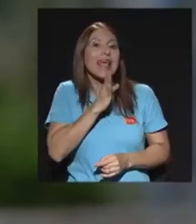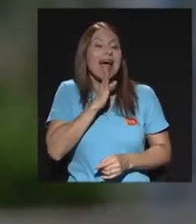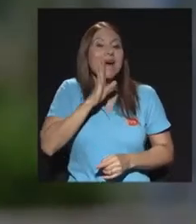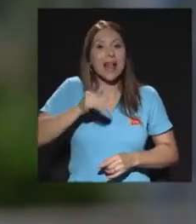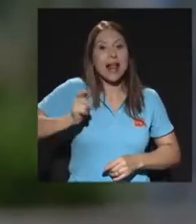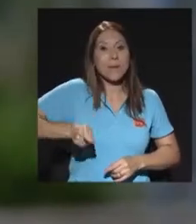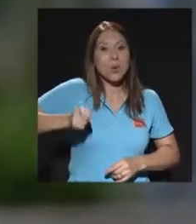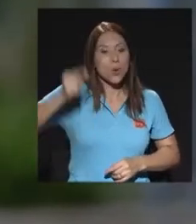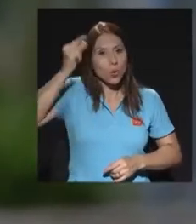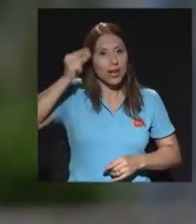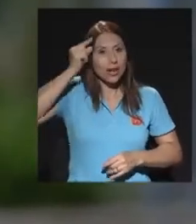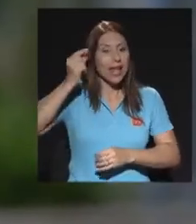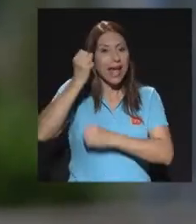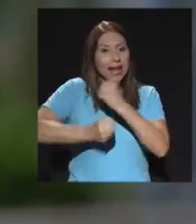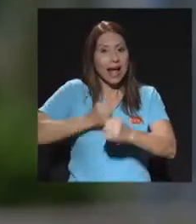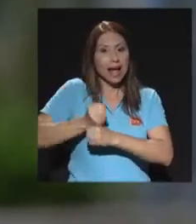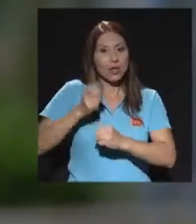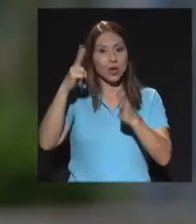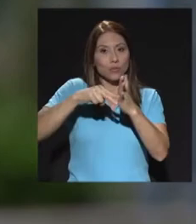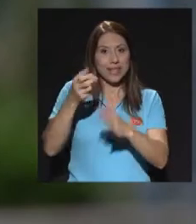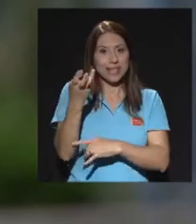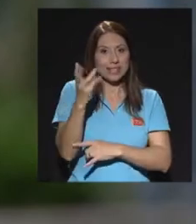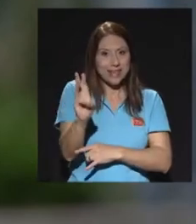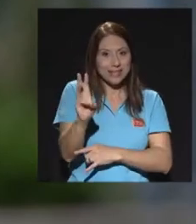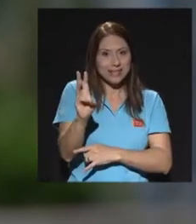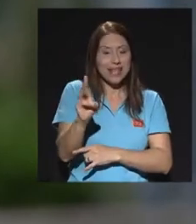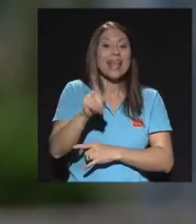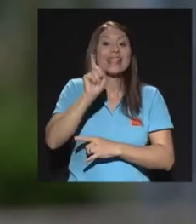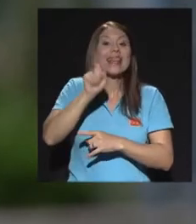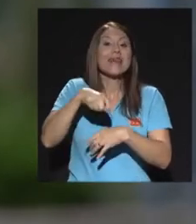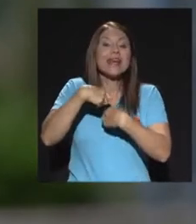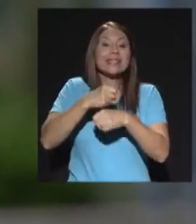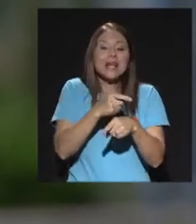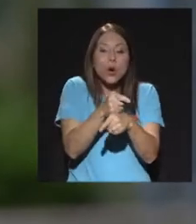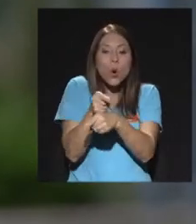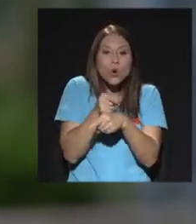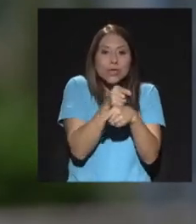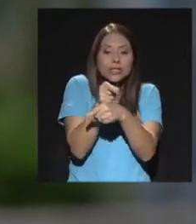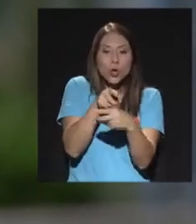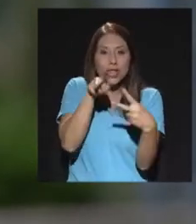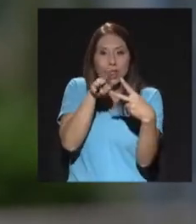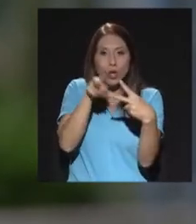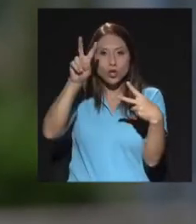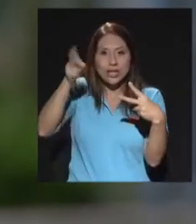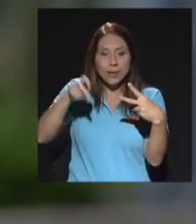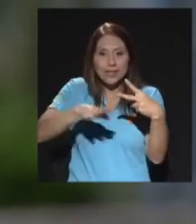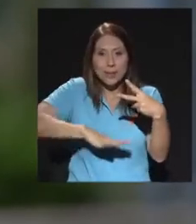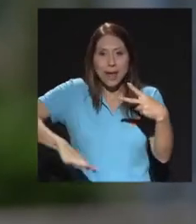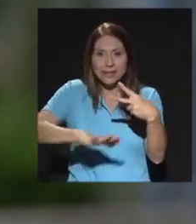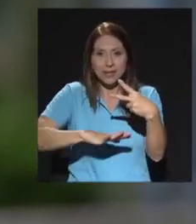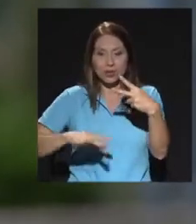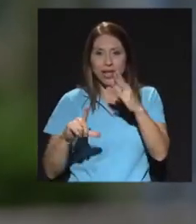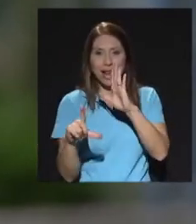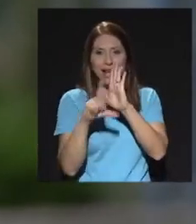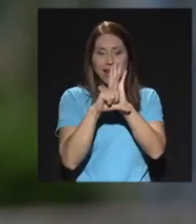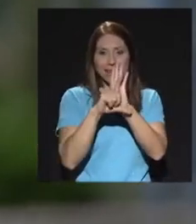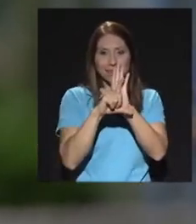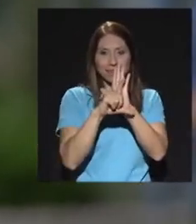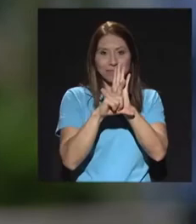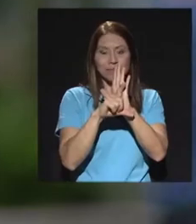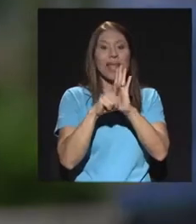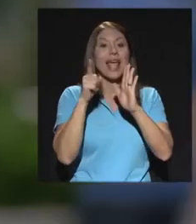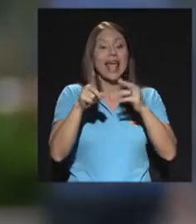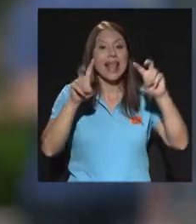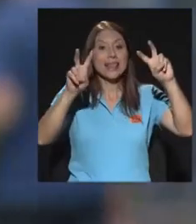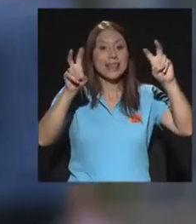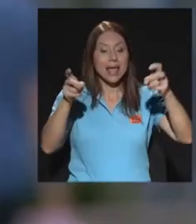año 2016 es que tiene que hacer la corrección de dos temas básicos dentro de la ley de radio. El tema